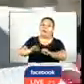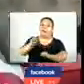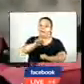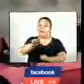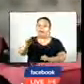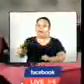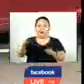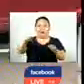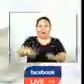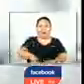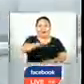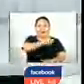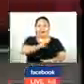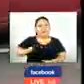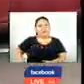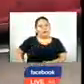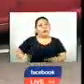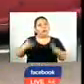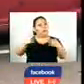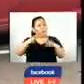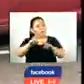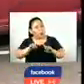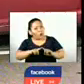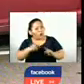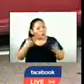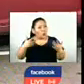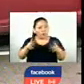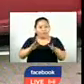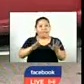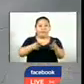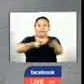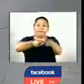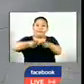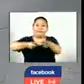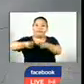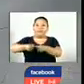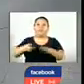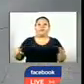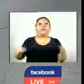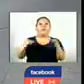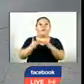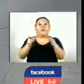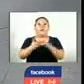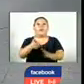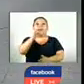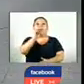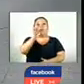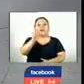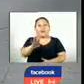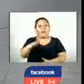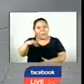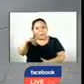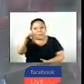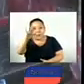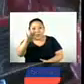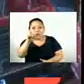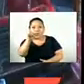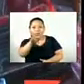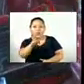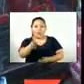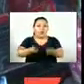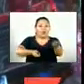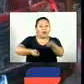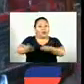percances a nivel nacional la situación se mantiene relativamente controlada. También ha mencionado que se ha tenido un incremento dentro del parque